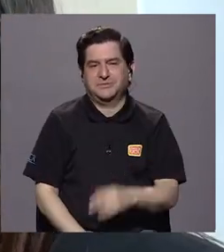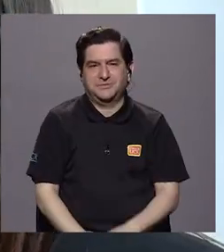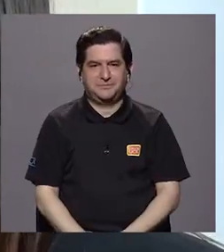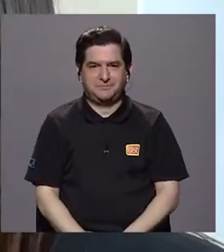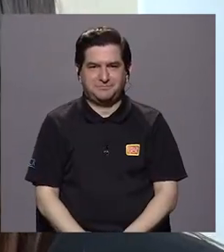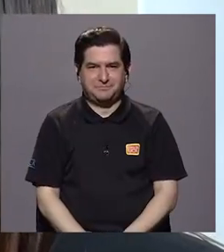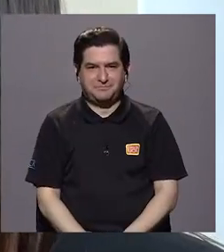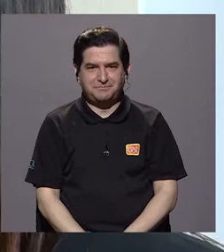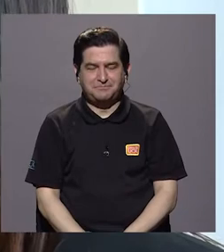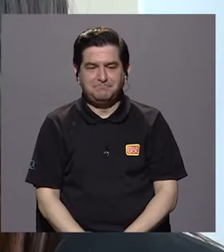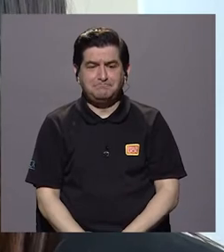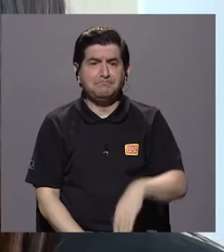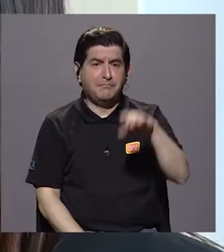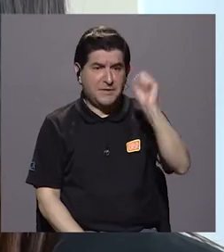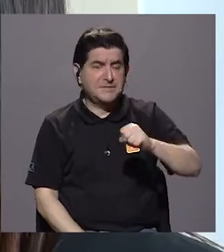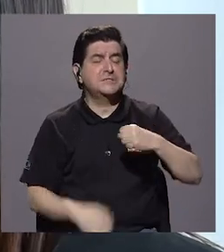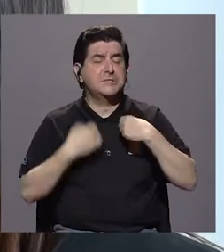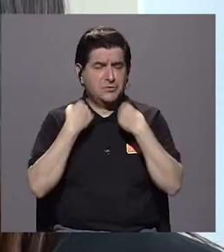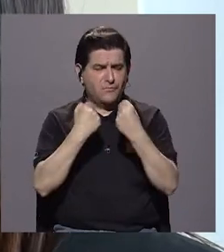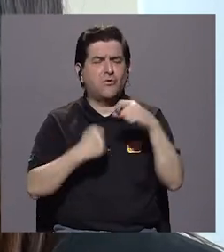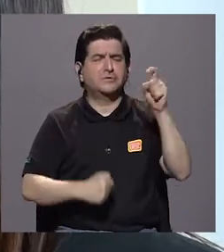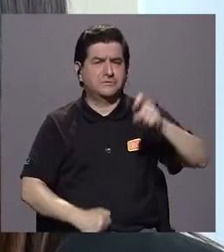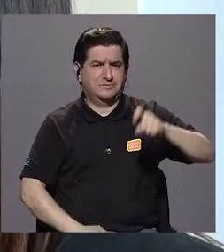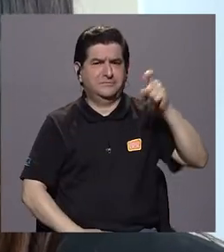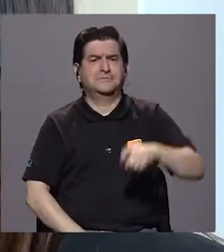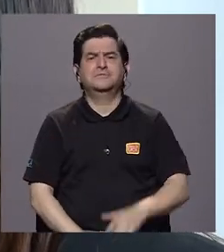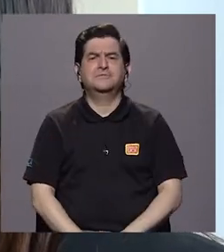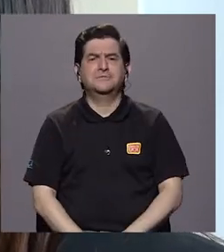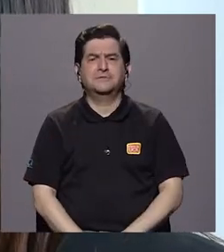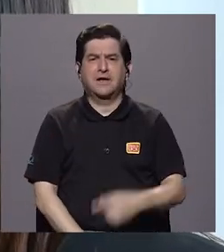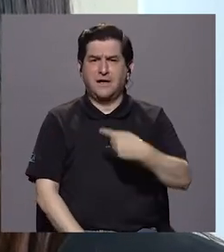que sí hay que ser muy fuerte, hay que ser muy fuerte